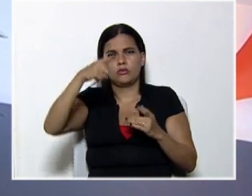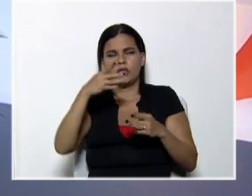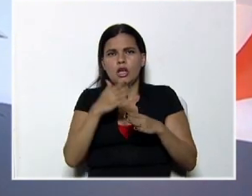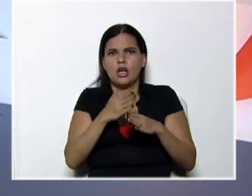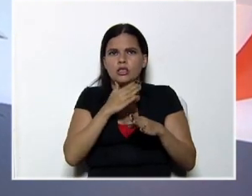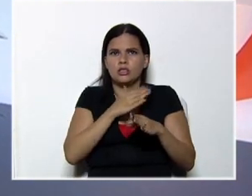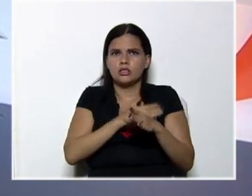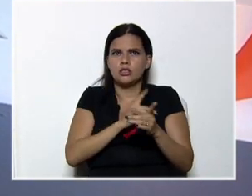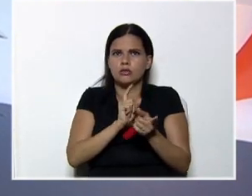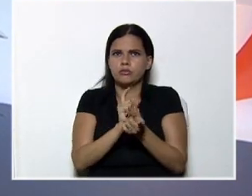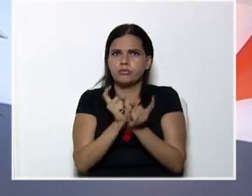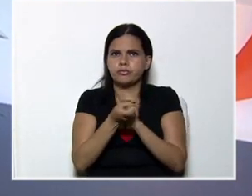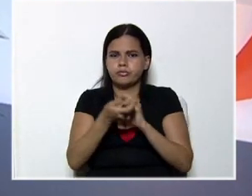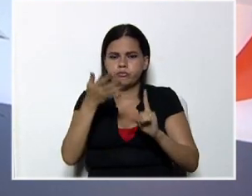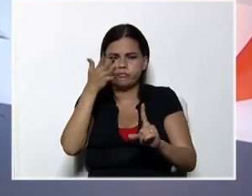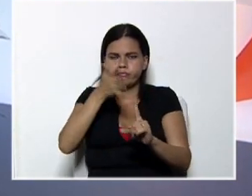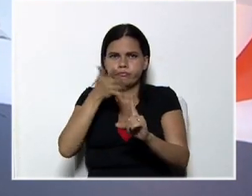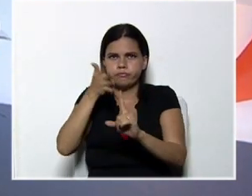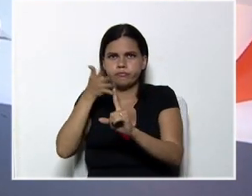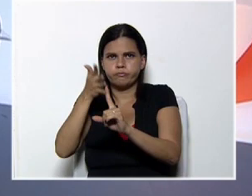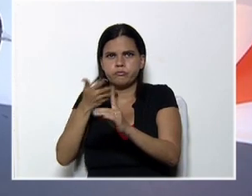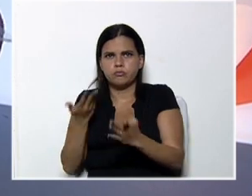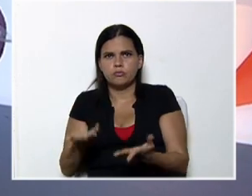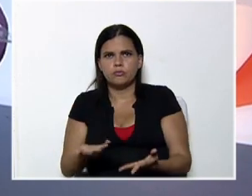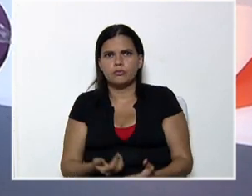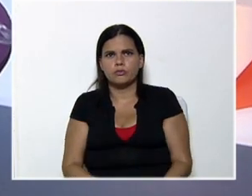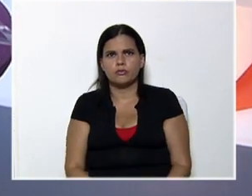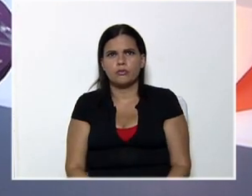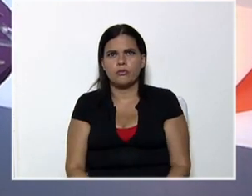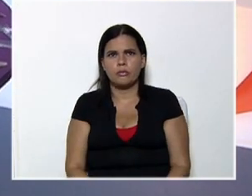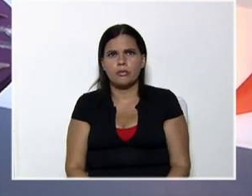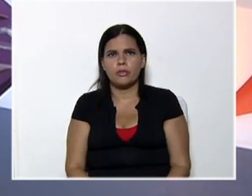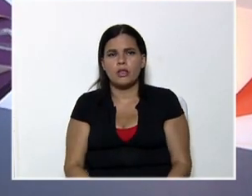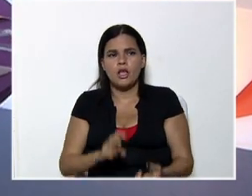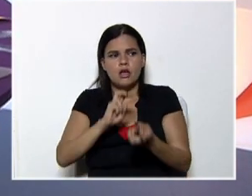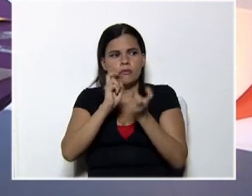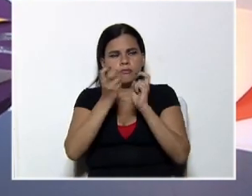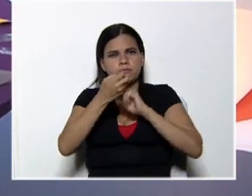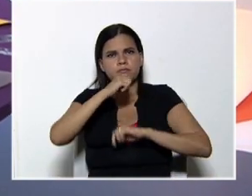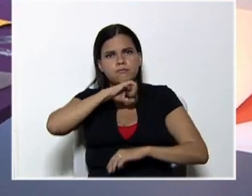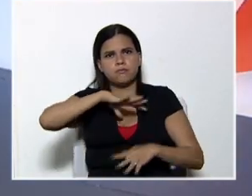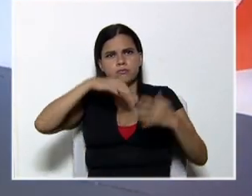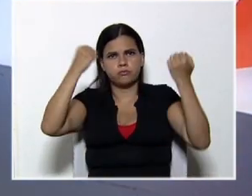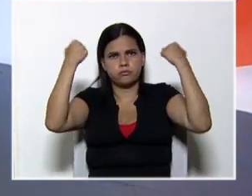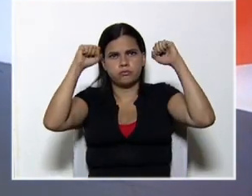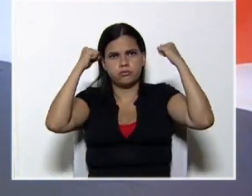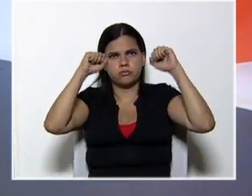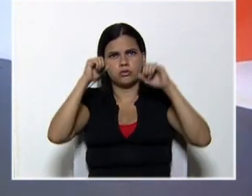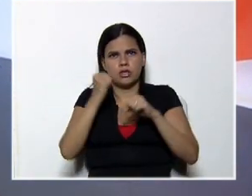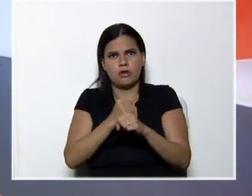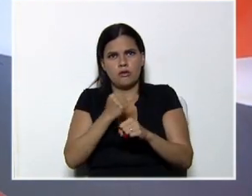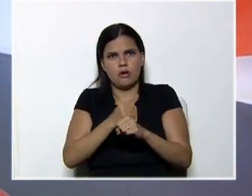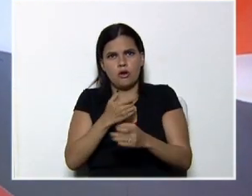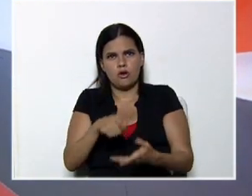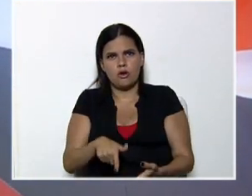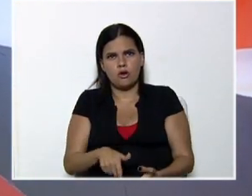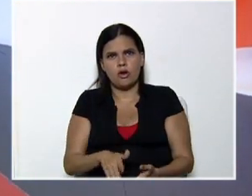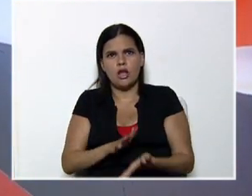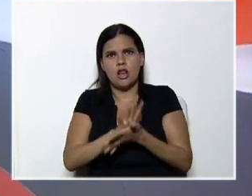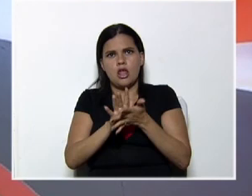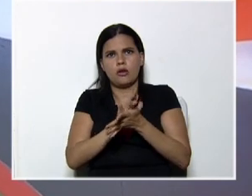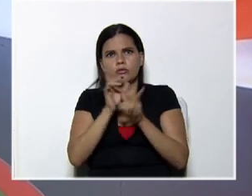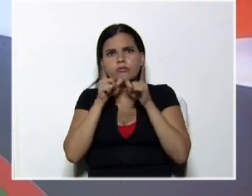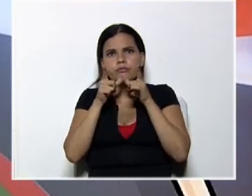las adaptaciones y orientaciones correspondientes al referente teórico práctico trabajado en el día de hoy y el micro de lengua de